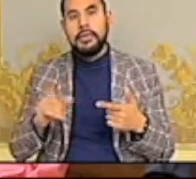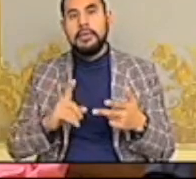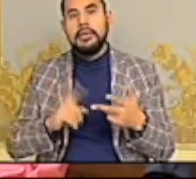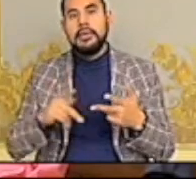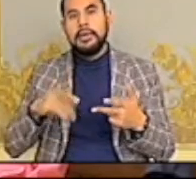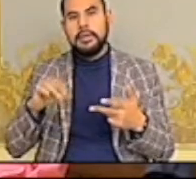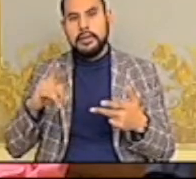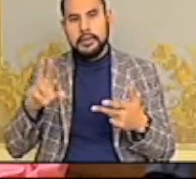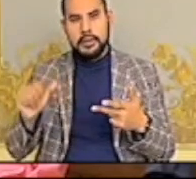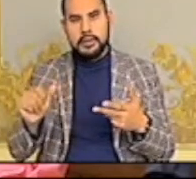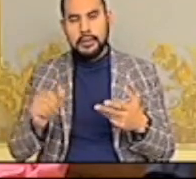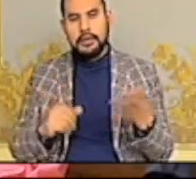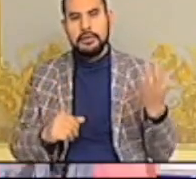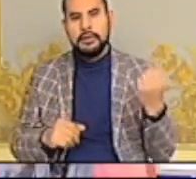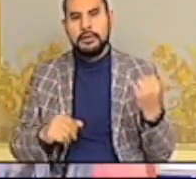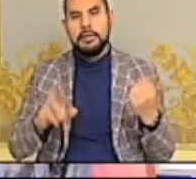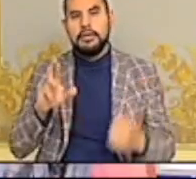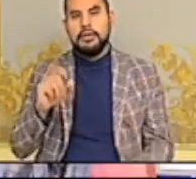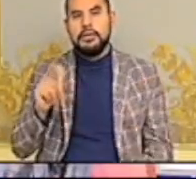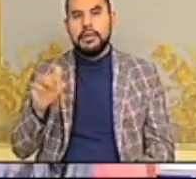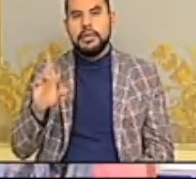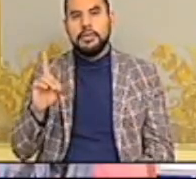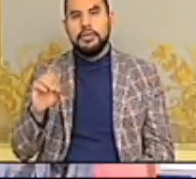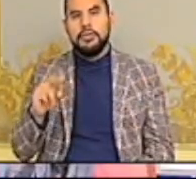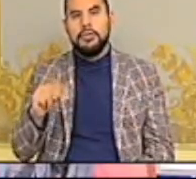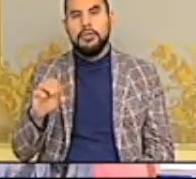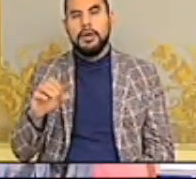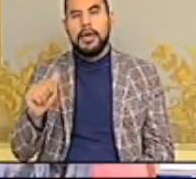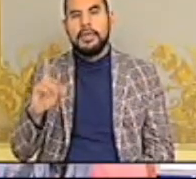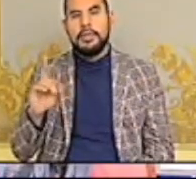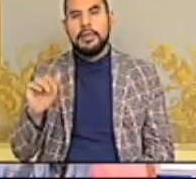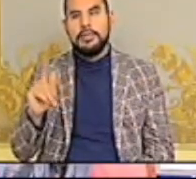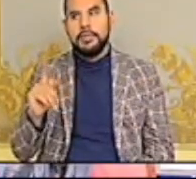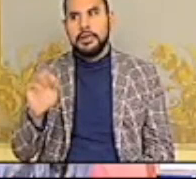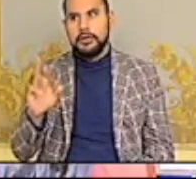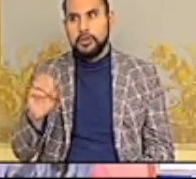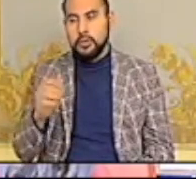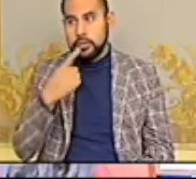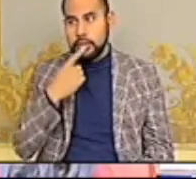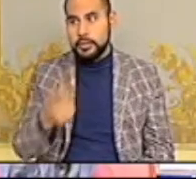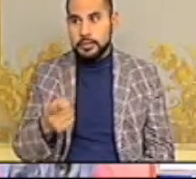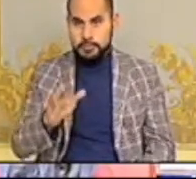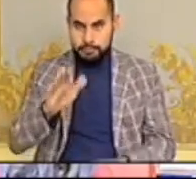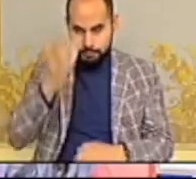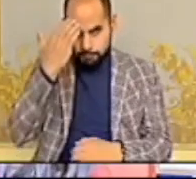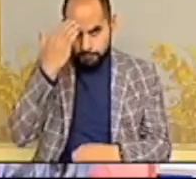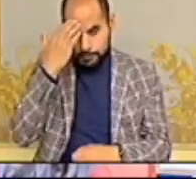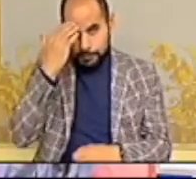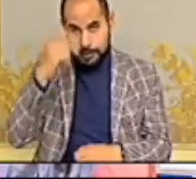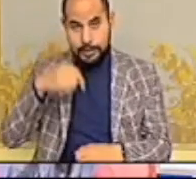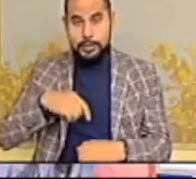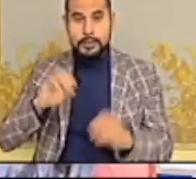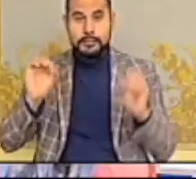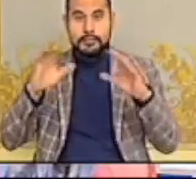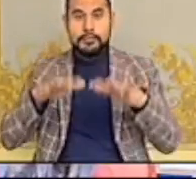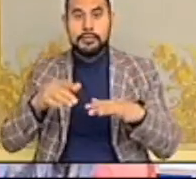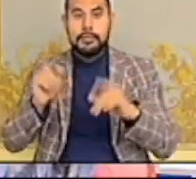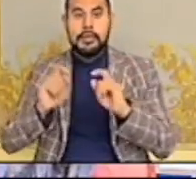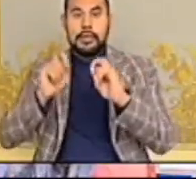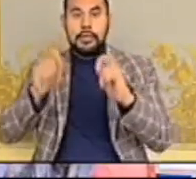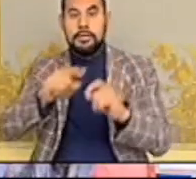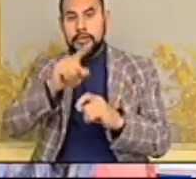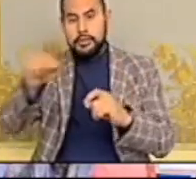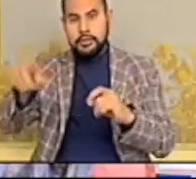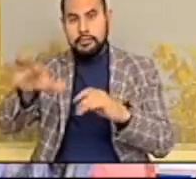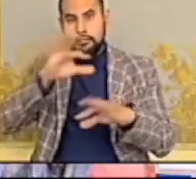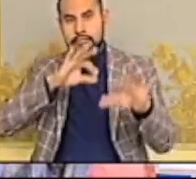Ramírez Cázares y Rolando Adalberto Flores López. Me permito hacer de su conocimiento que el Pleno de esta soberanía ha tenido a bien declarar los